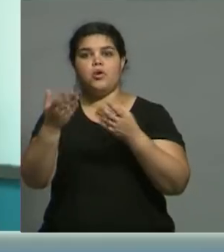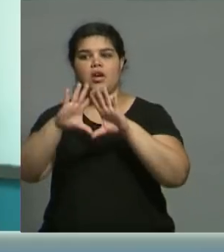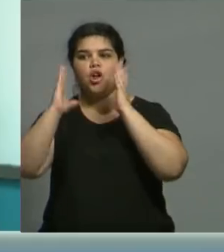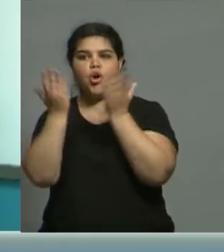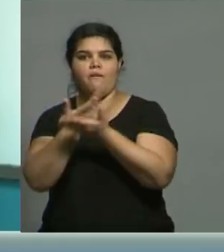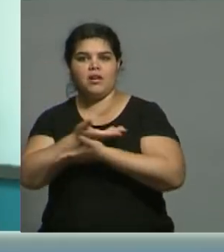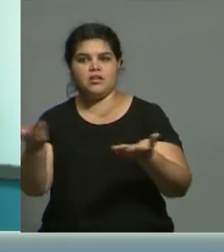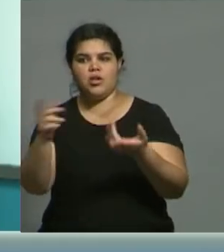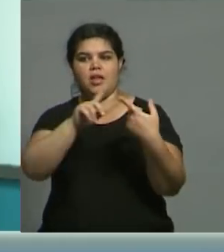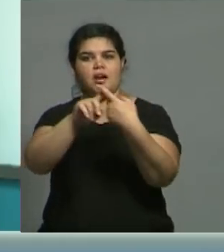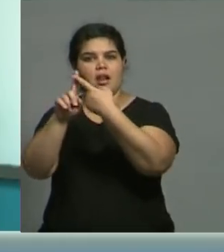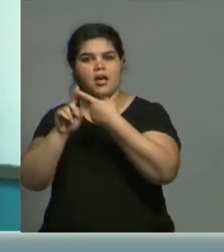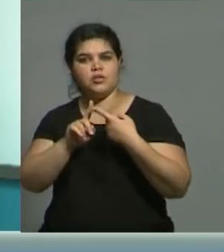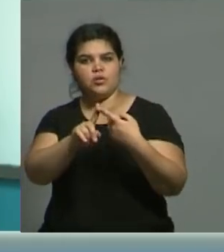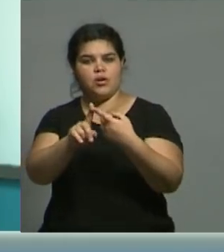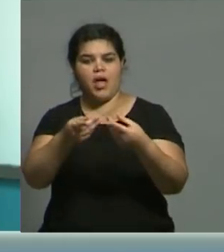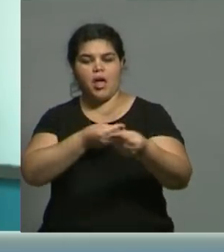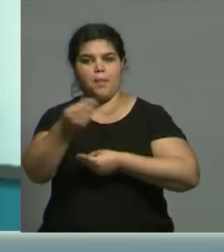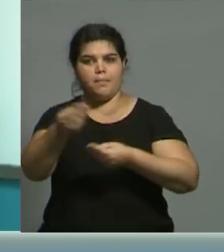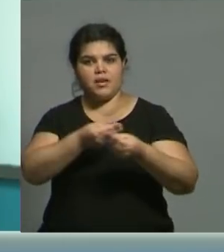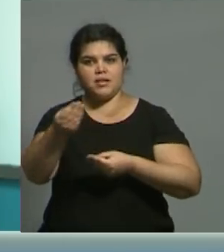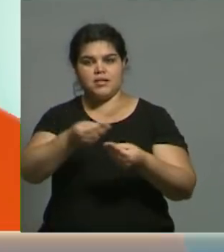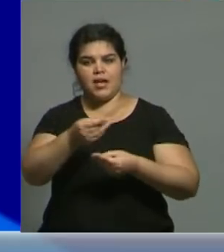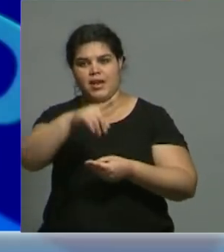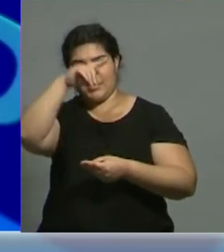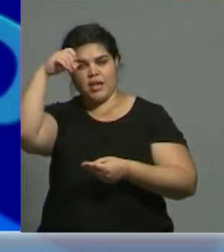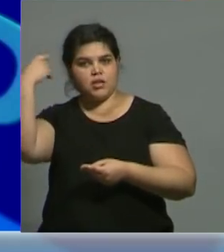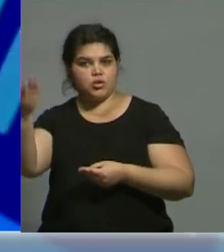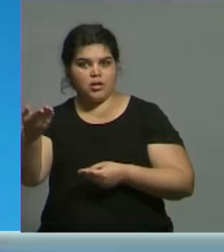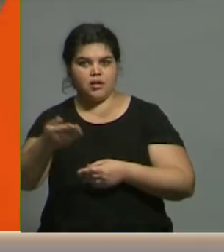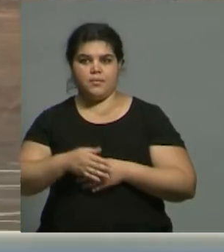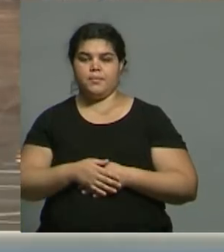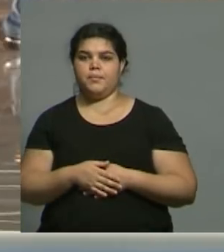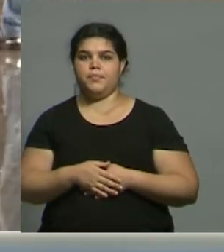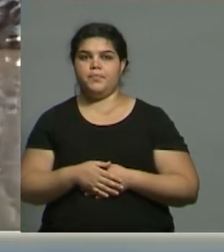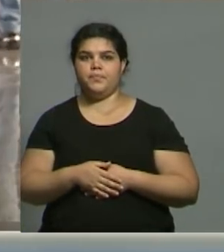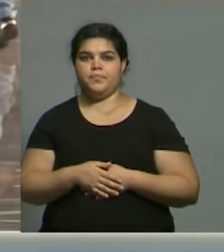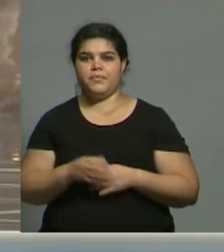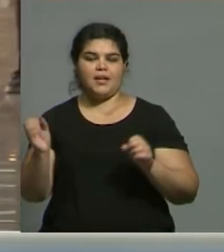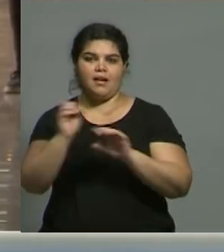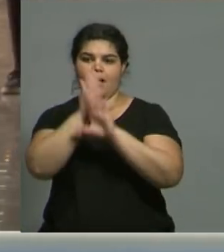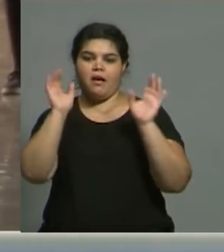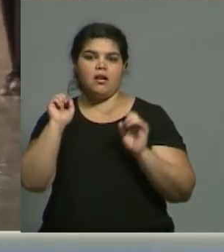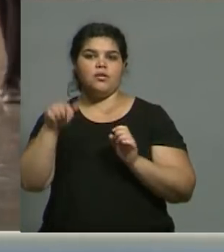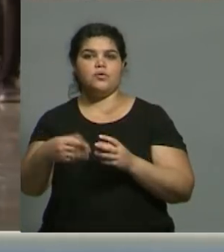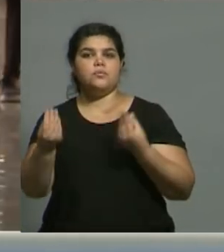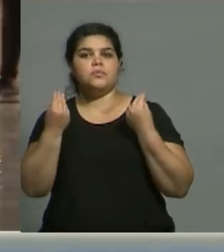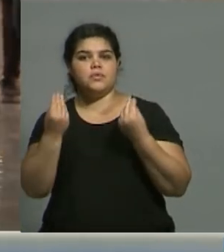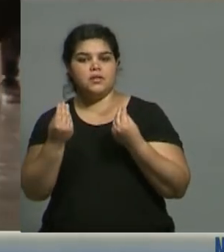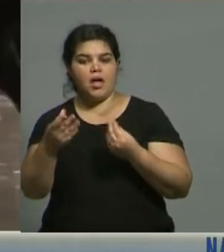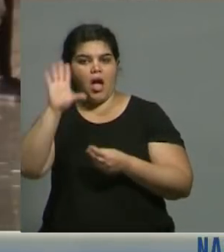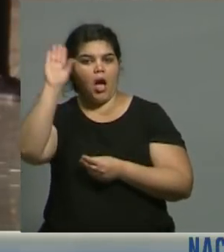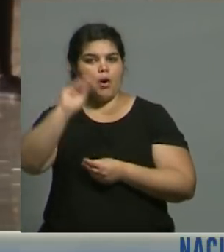y la interrelación que tienen todas las empresas a nivel internacional. Está claro que quizás a un abogado